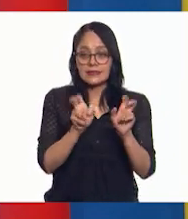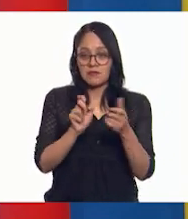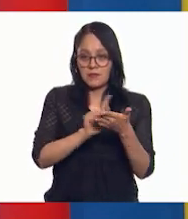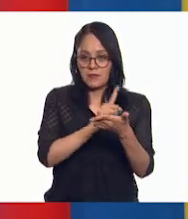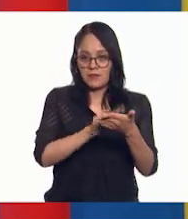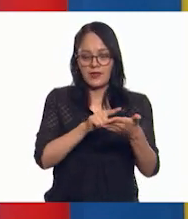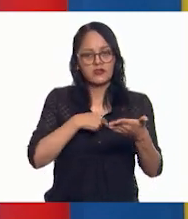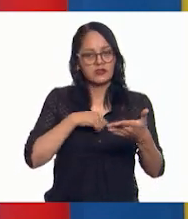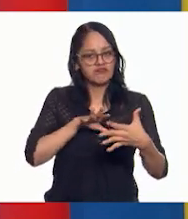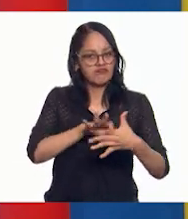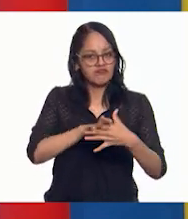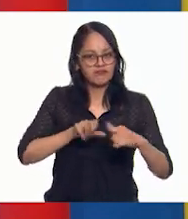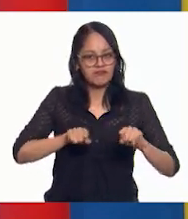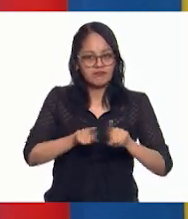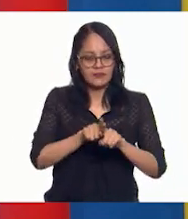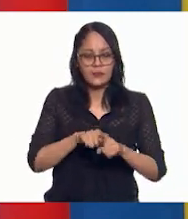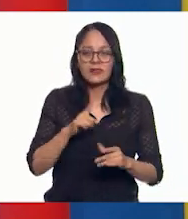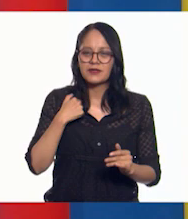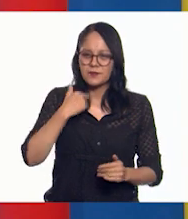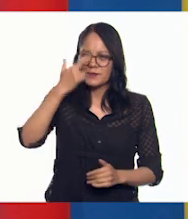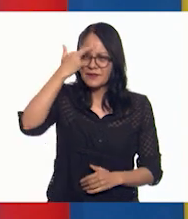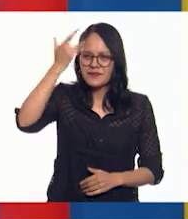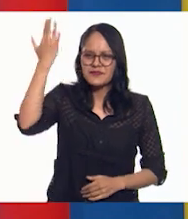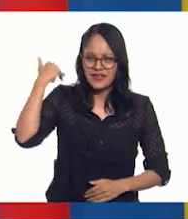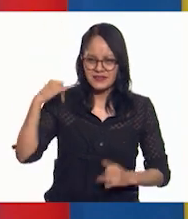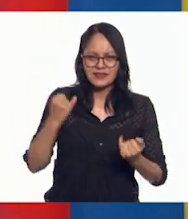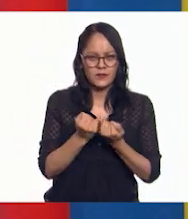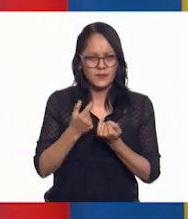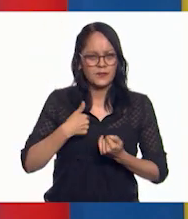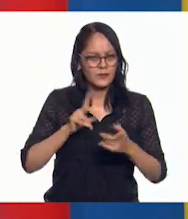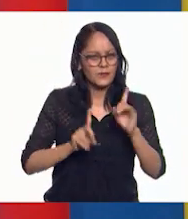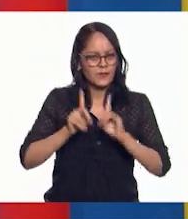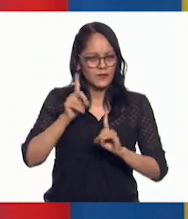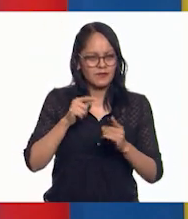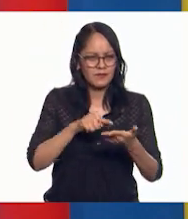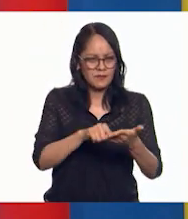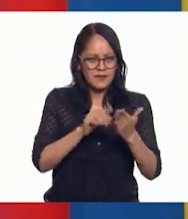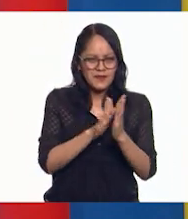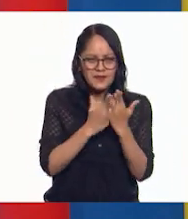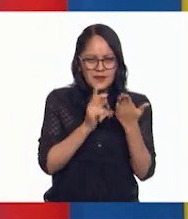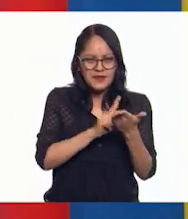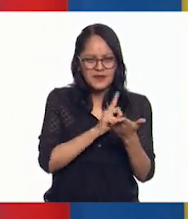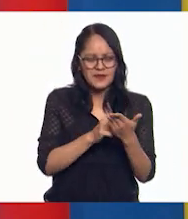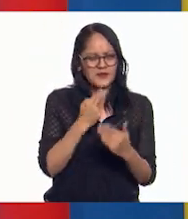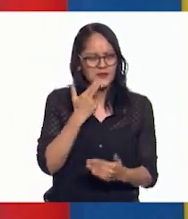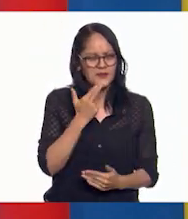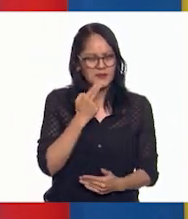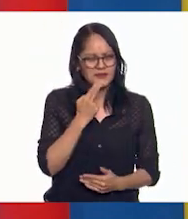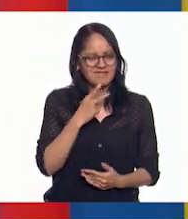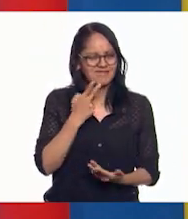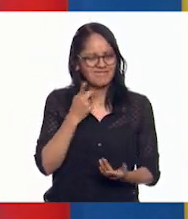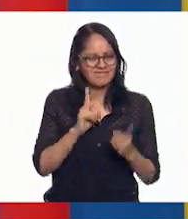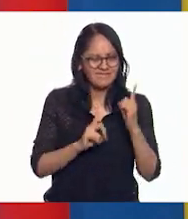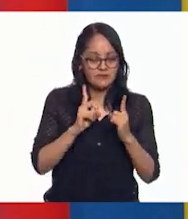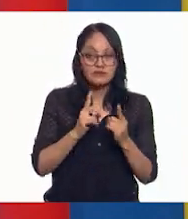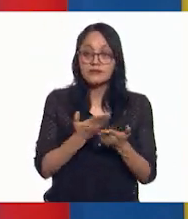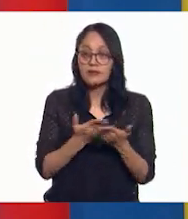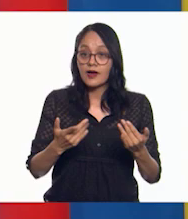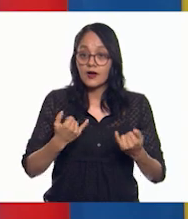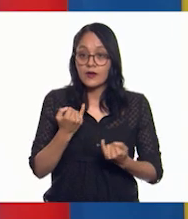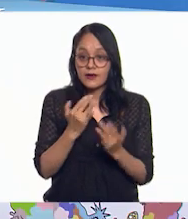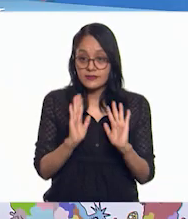pues como recordarán, al principio yo también dudaba un poco de su gran utilidad. Sin embargo, ahora no quiero despegarme de